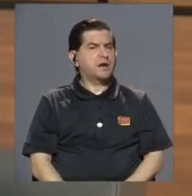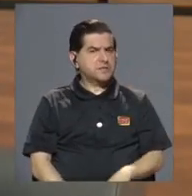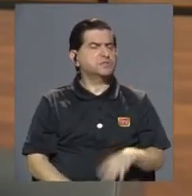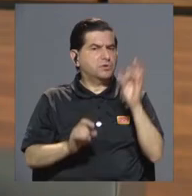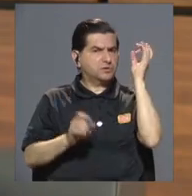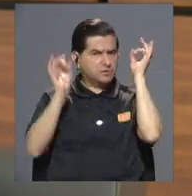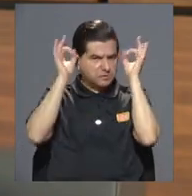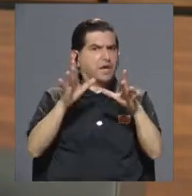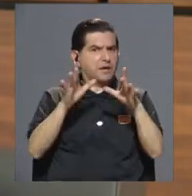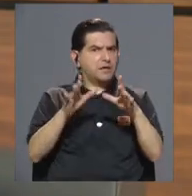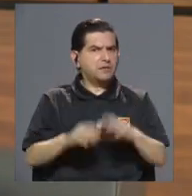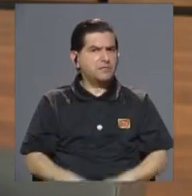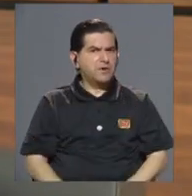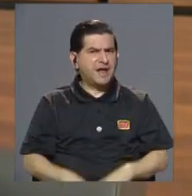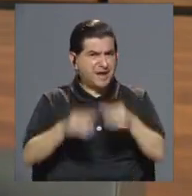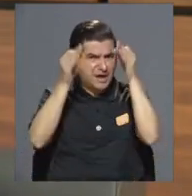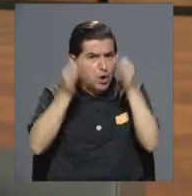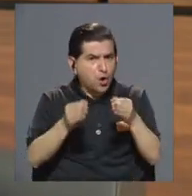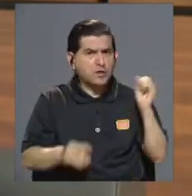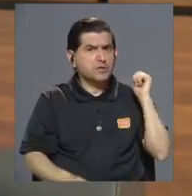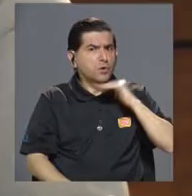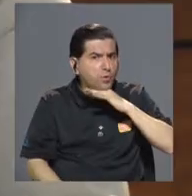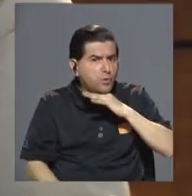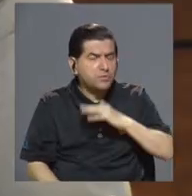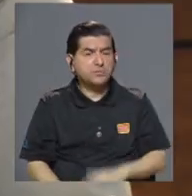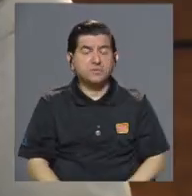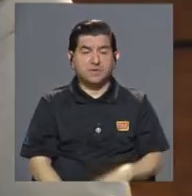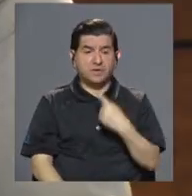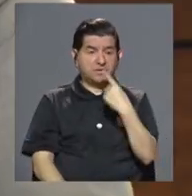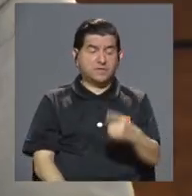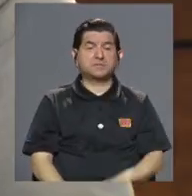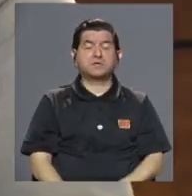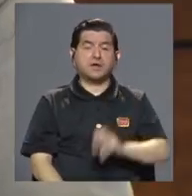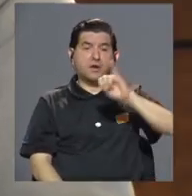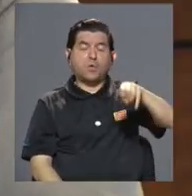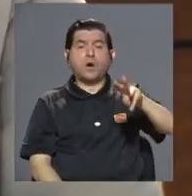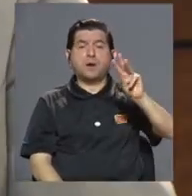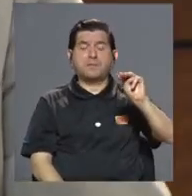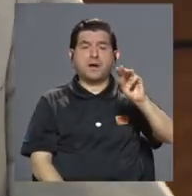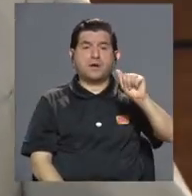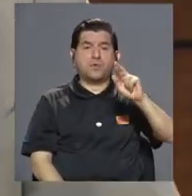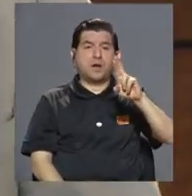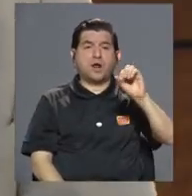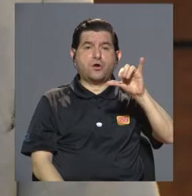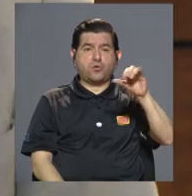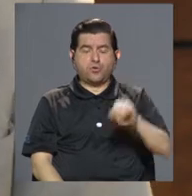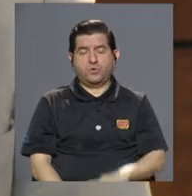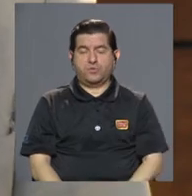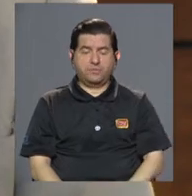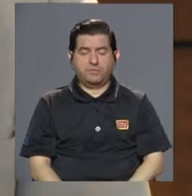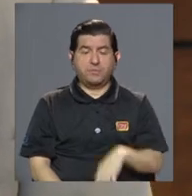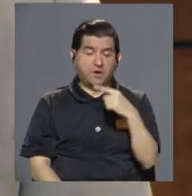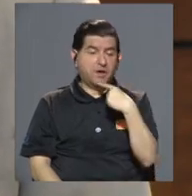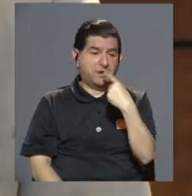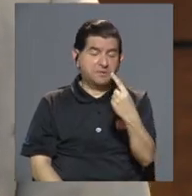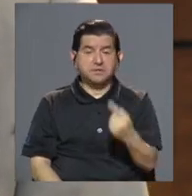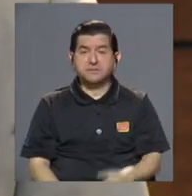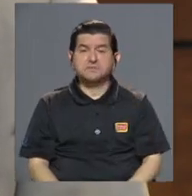temeraria, Marlon, corte corrupta. Eso nos lo dijo Juan Manuel Arroyo, José Manuel Arroyo nos lo